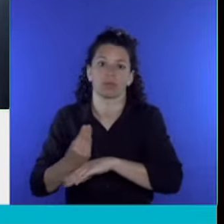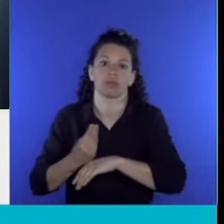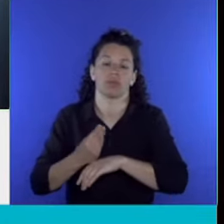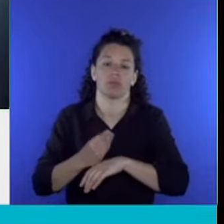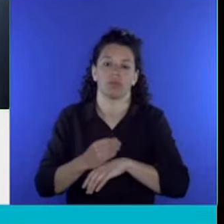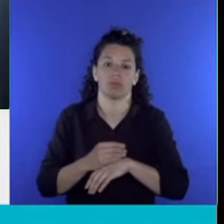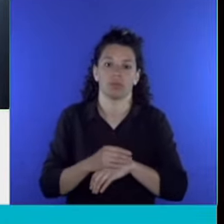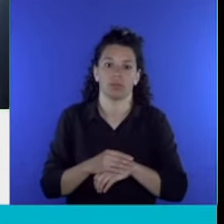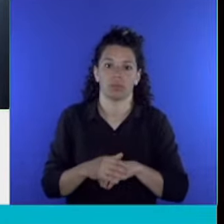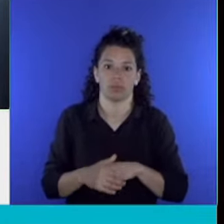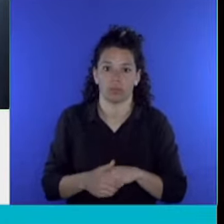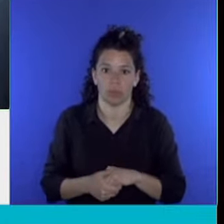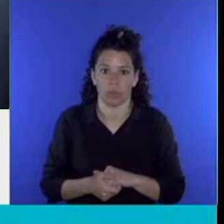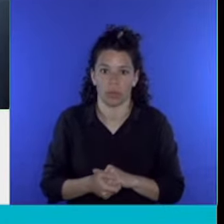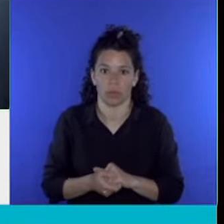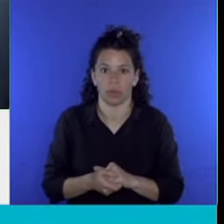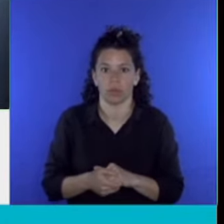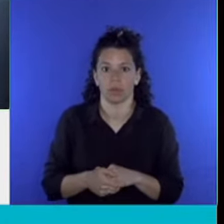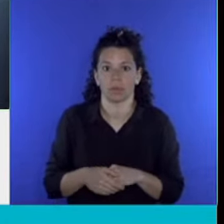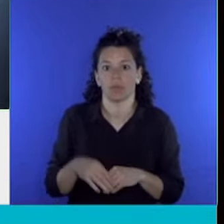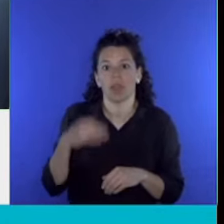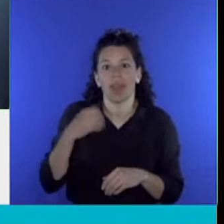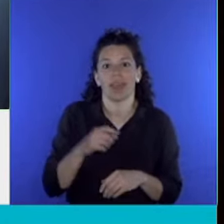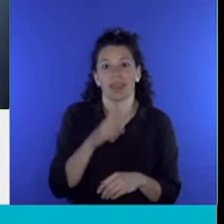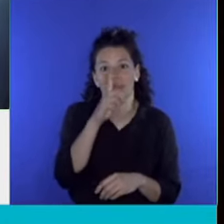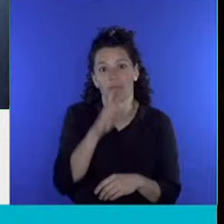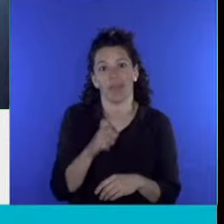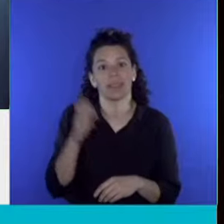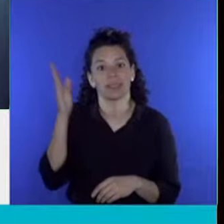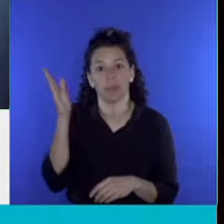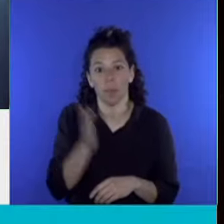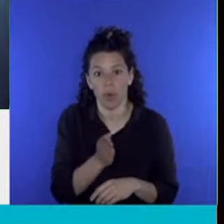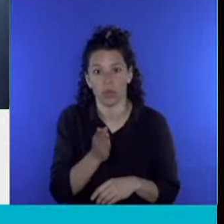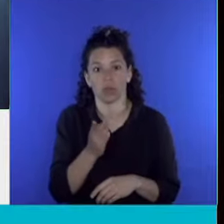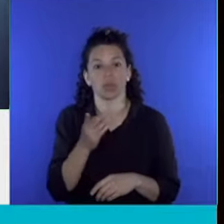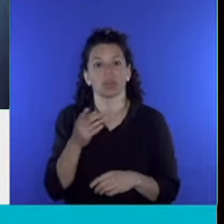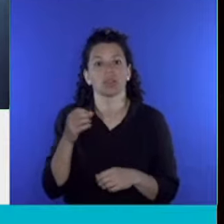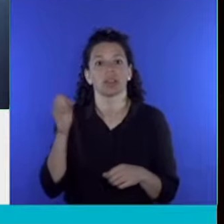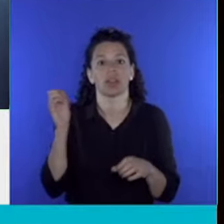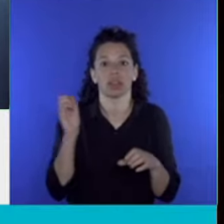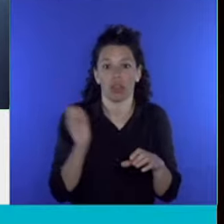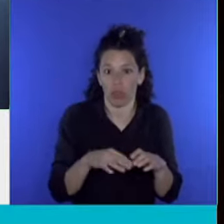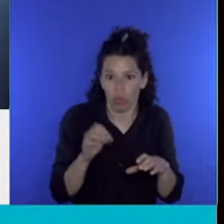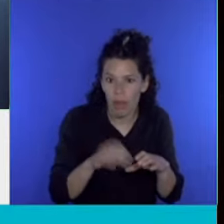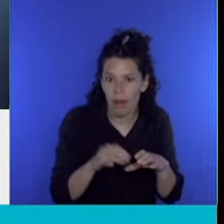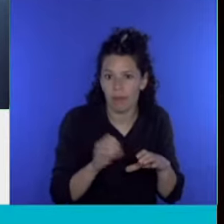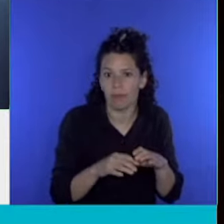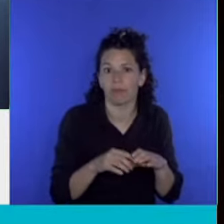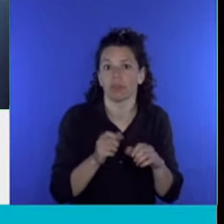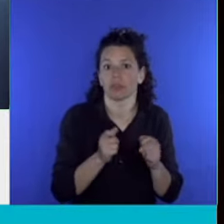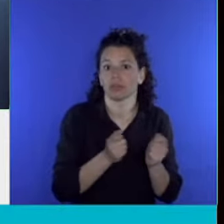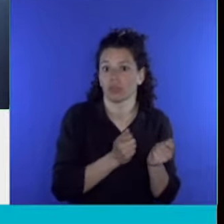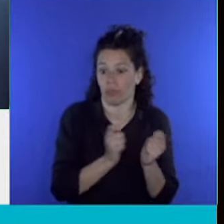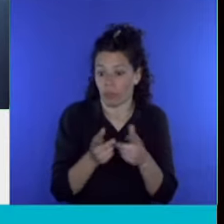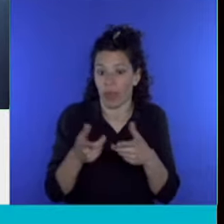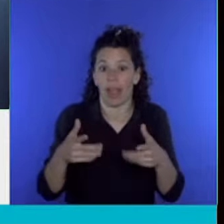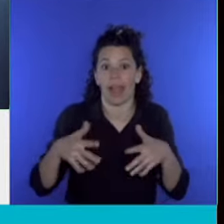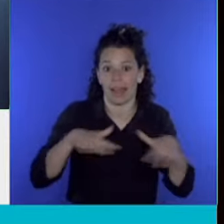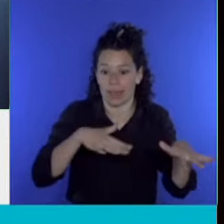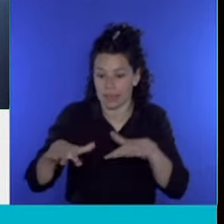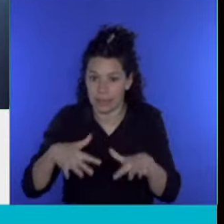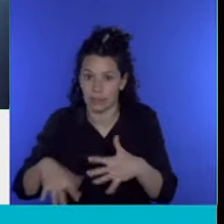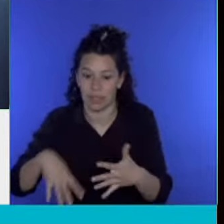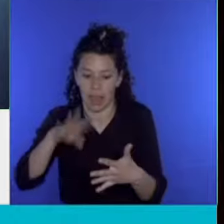cargos y debe aplicar el 100% del fondo a las actividades de estos